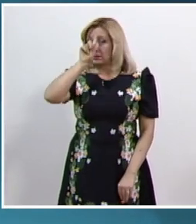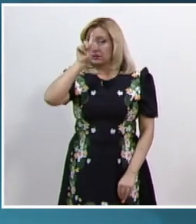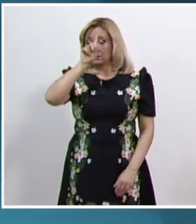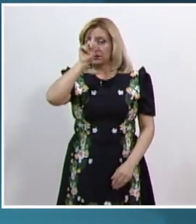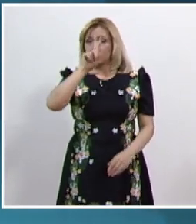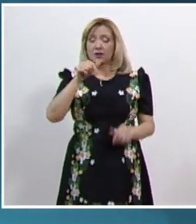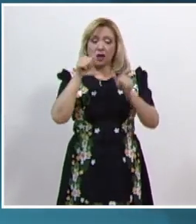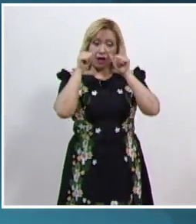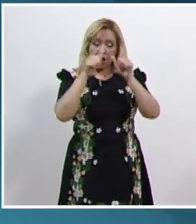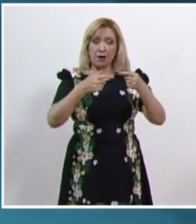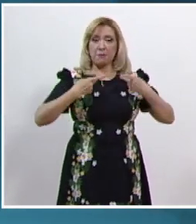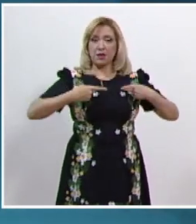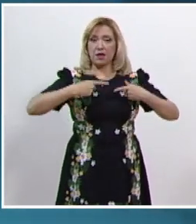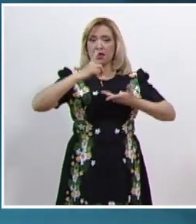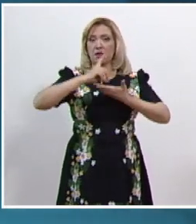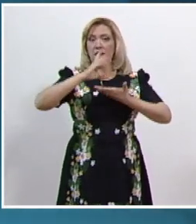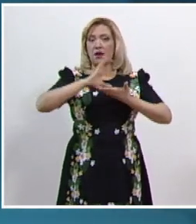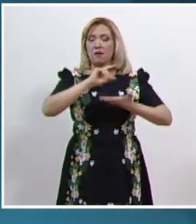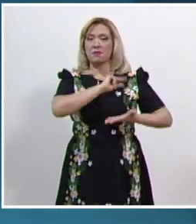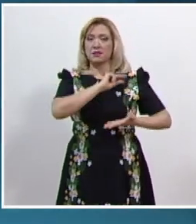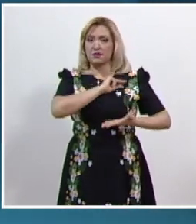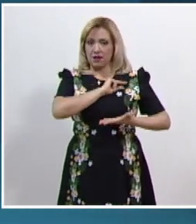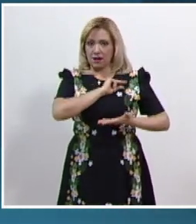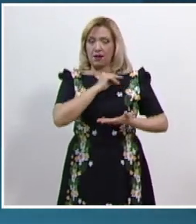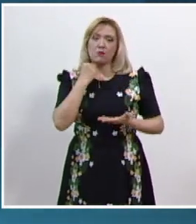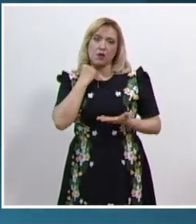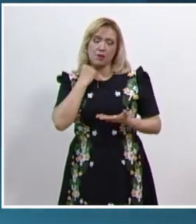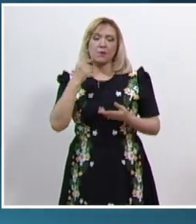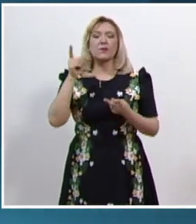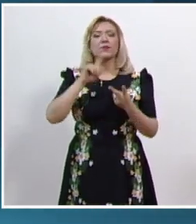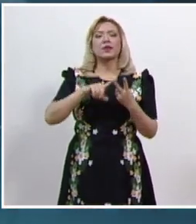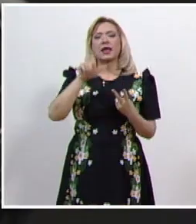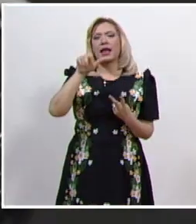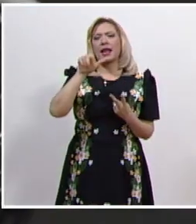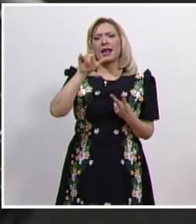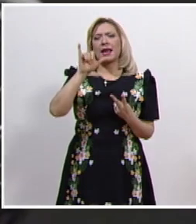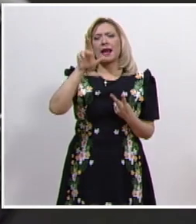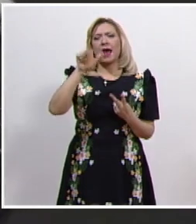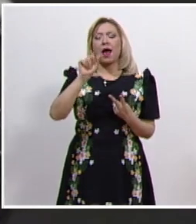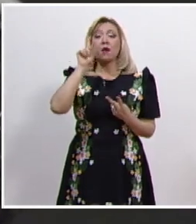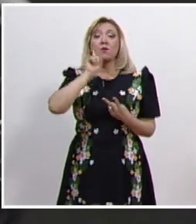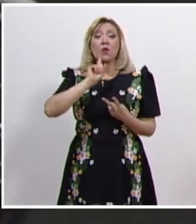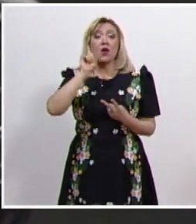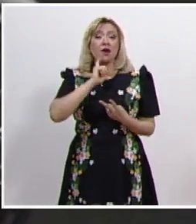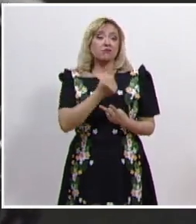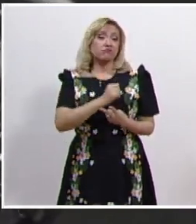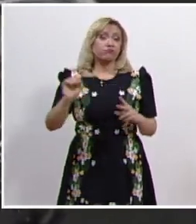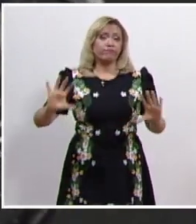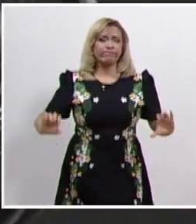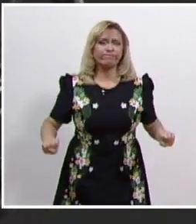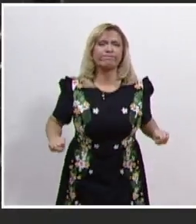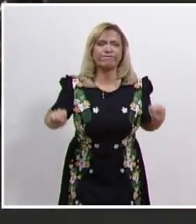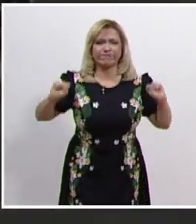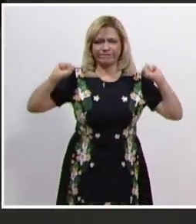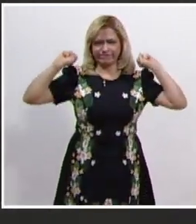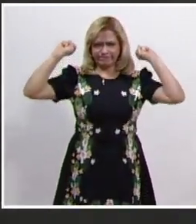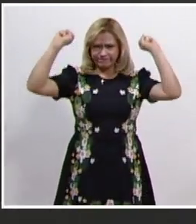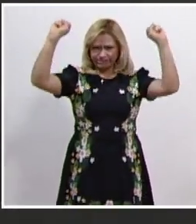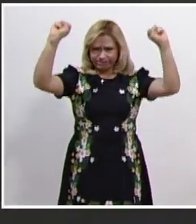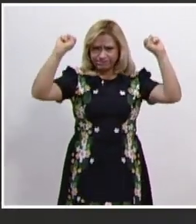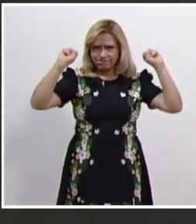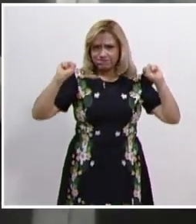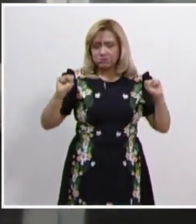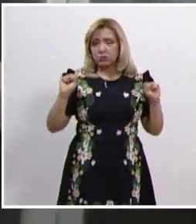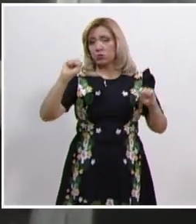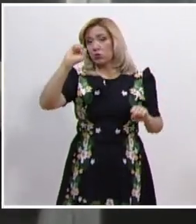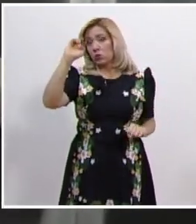atención a personas con discapacidad, y María del Socorro Lira Partida, atleta de levantamiento de pesas, a quien el Instituto Potosino